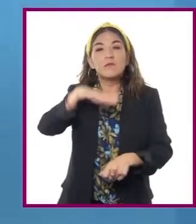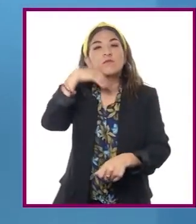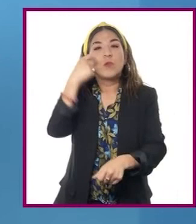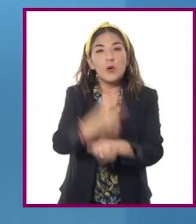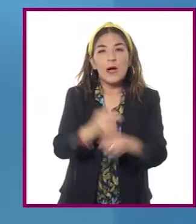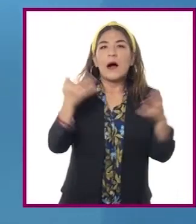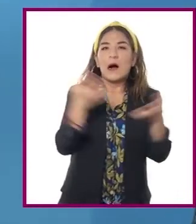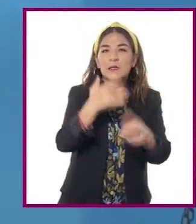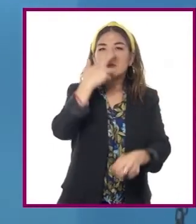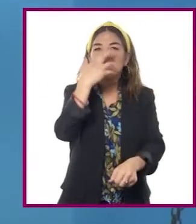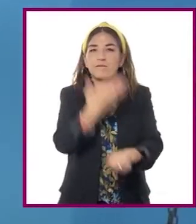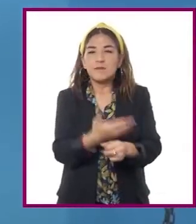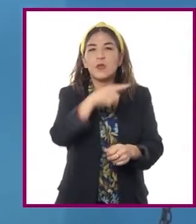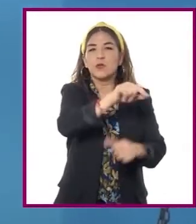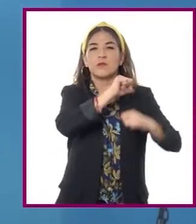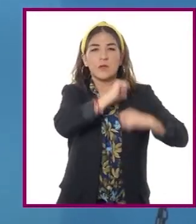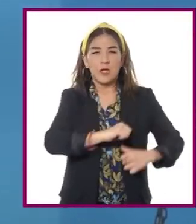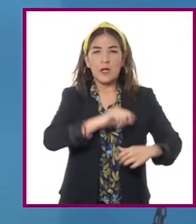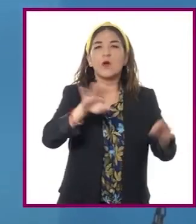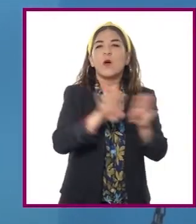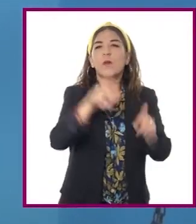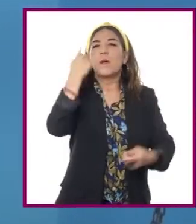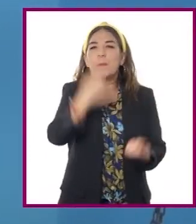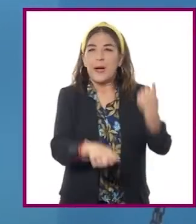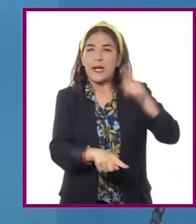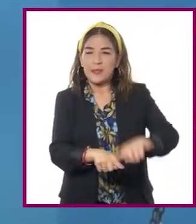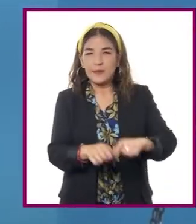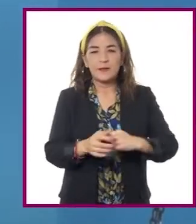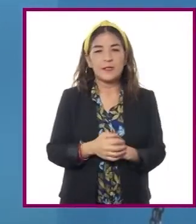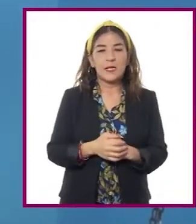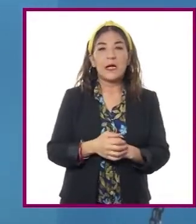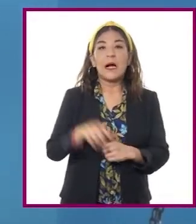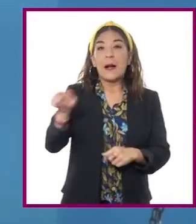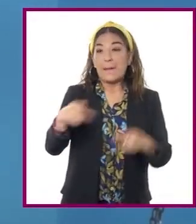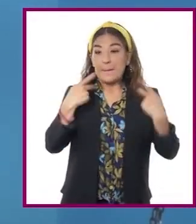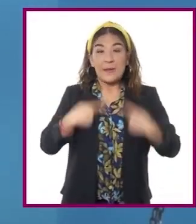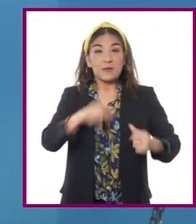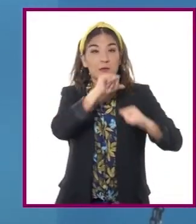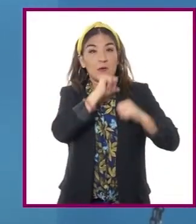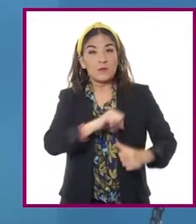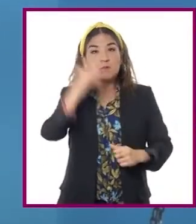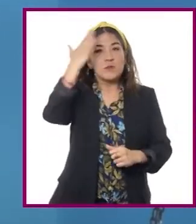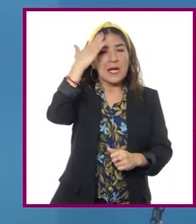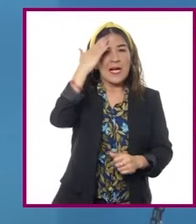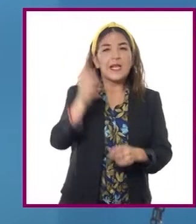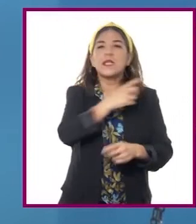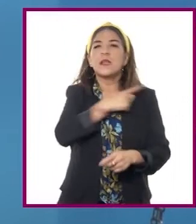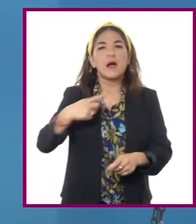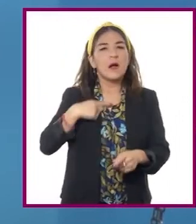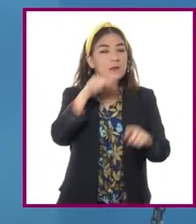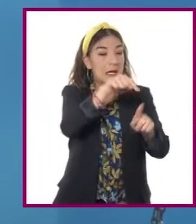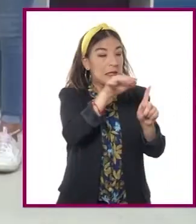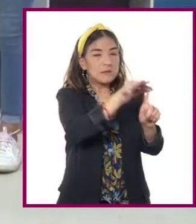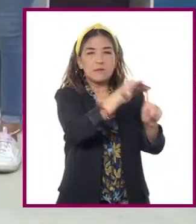cargo gubernamental. El actuar de la autoridad será conforme a las leyes, de manera